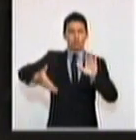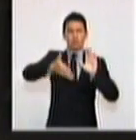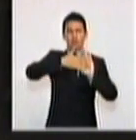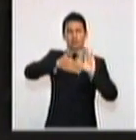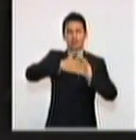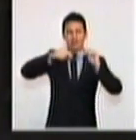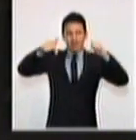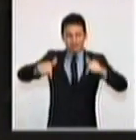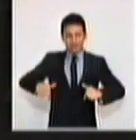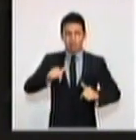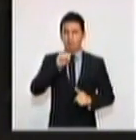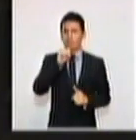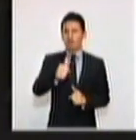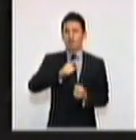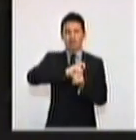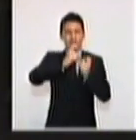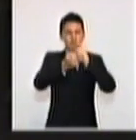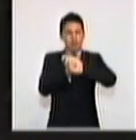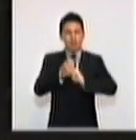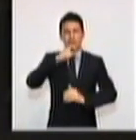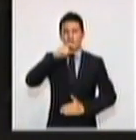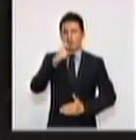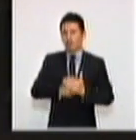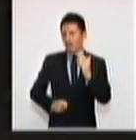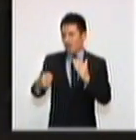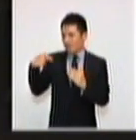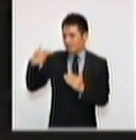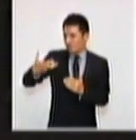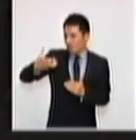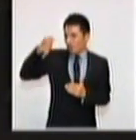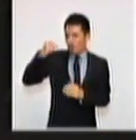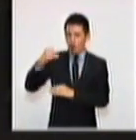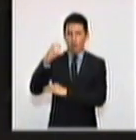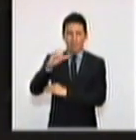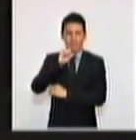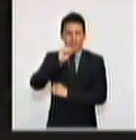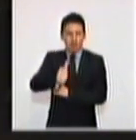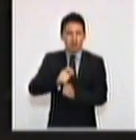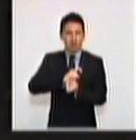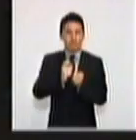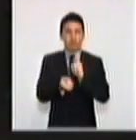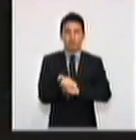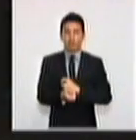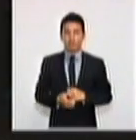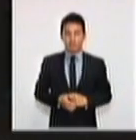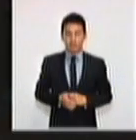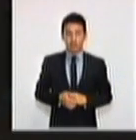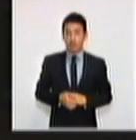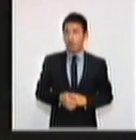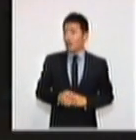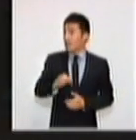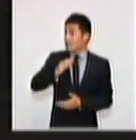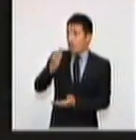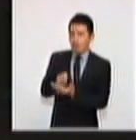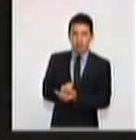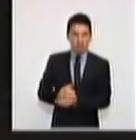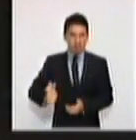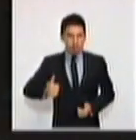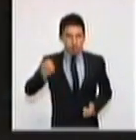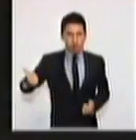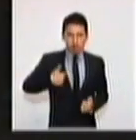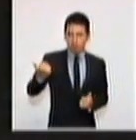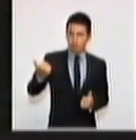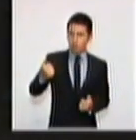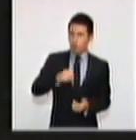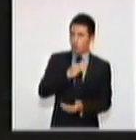que esta es la peor reforma tributaria de la historia de Colombia. Nadie se había atrevido a tanto. Y no se